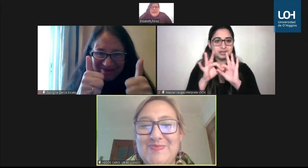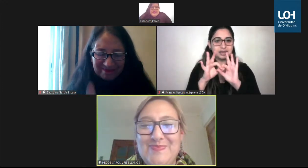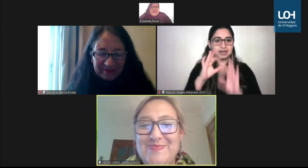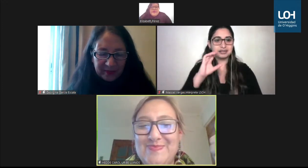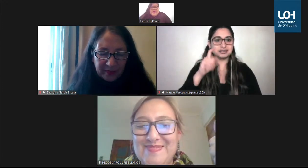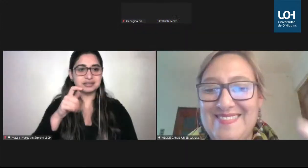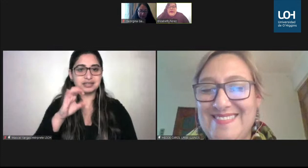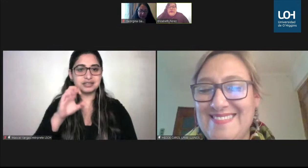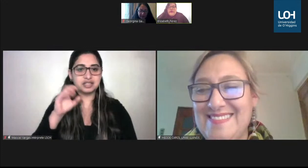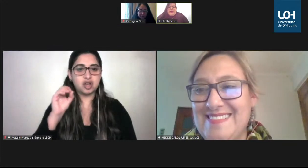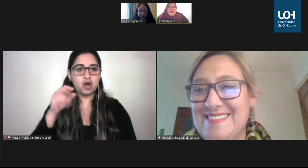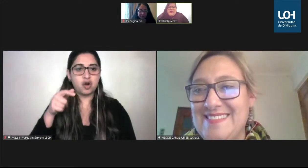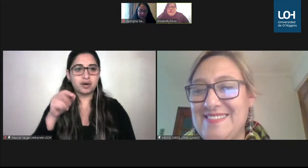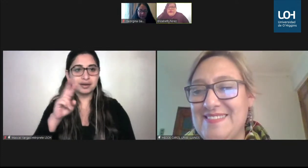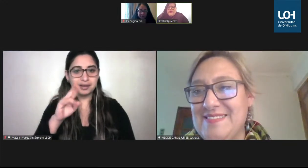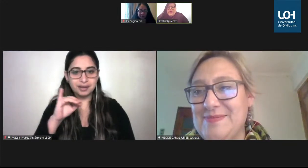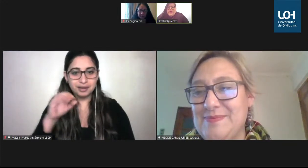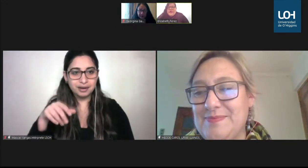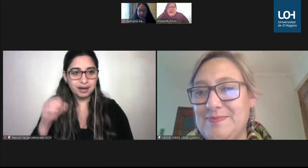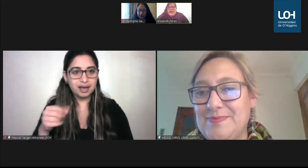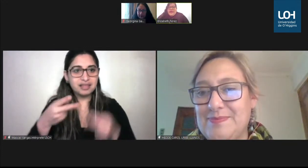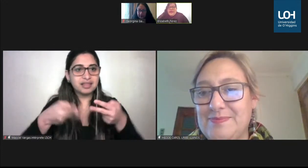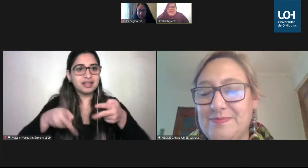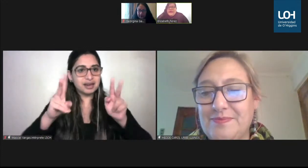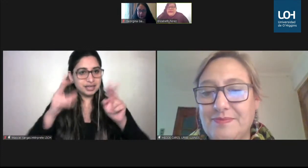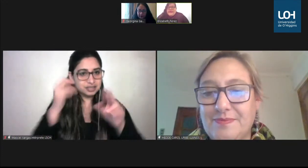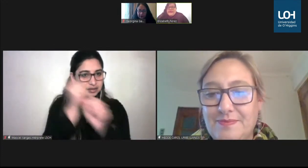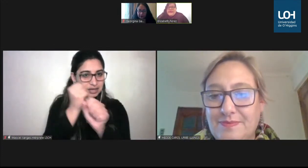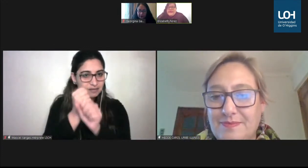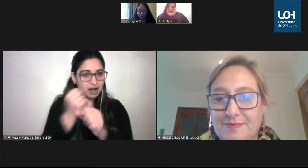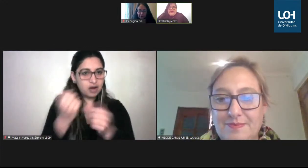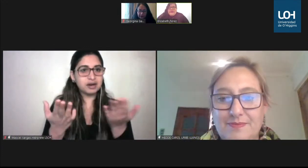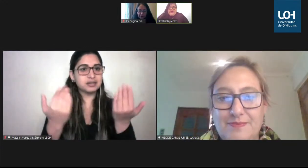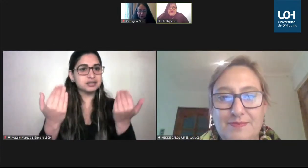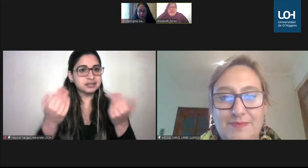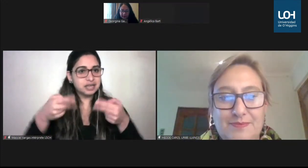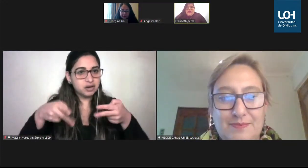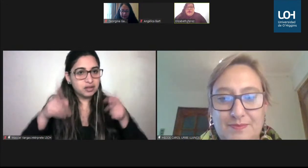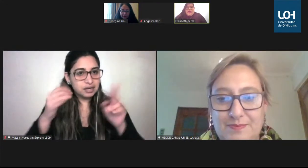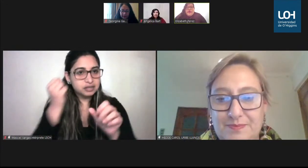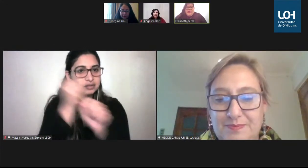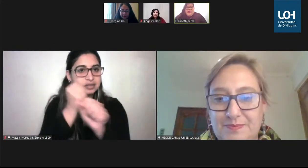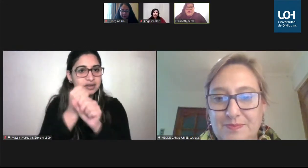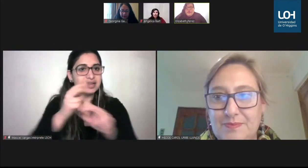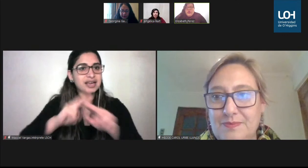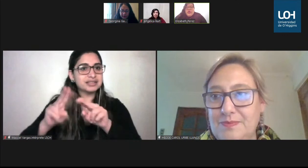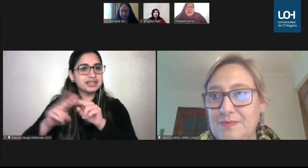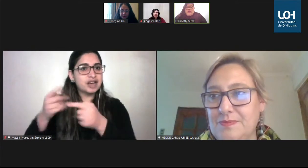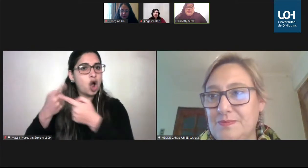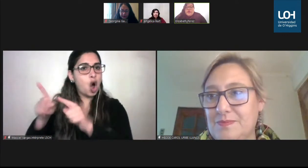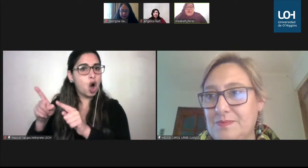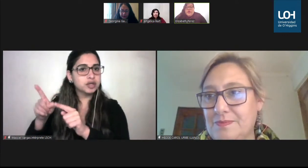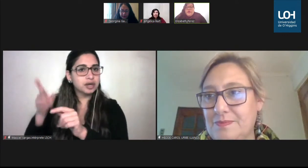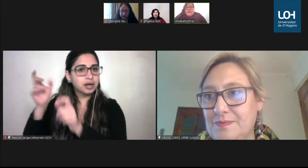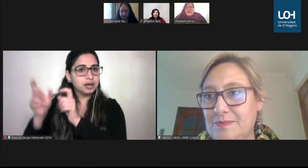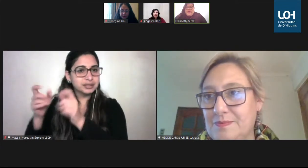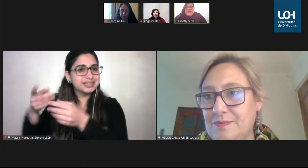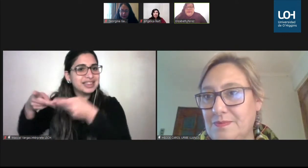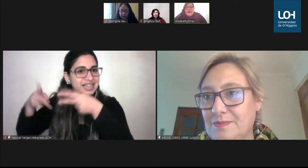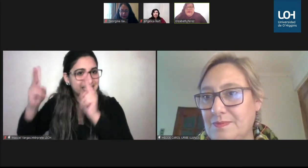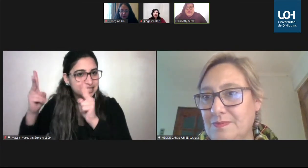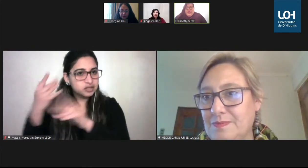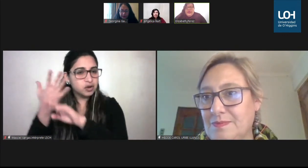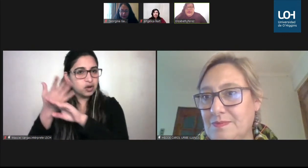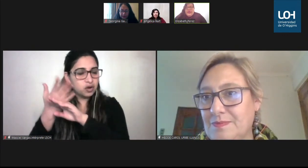El derecho al trabajo es un derecho fundamental y esencial para la realización de otros derechos humanos y constituye una